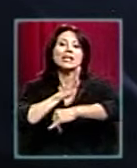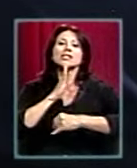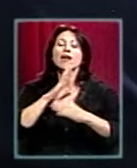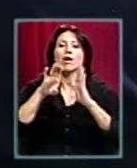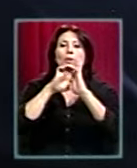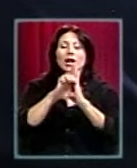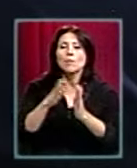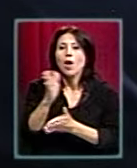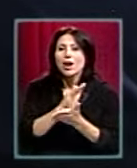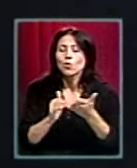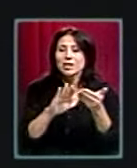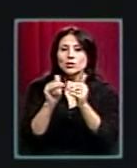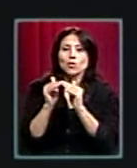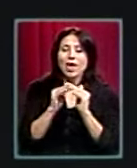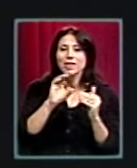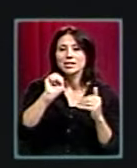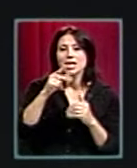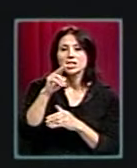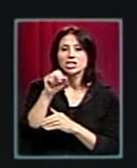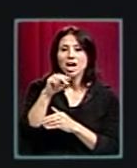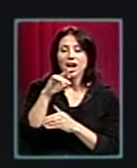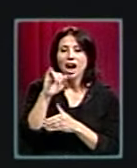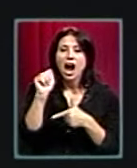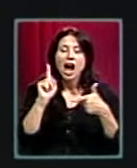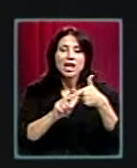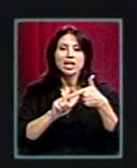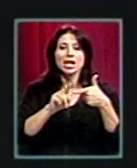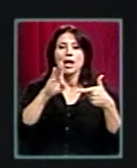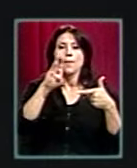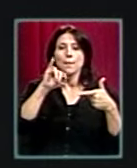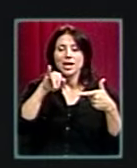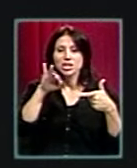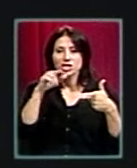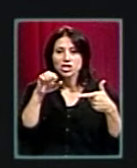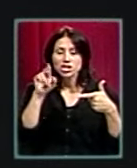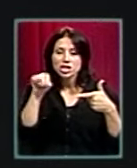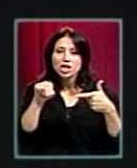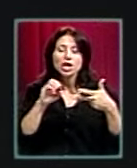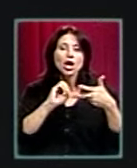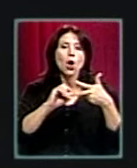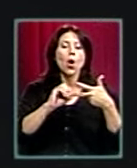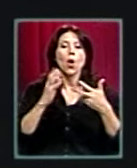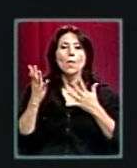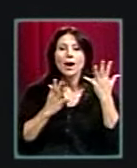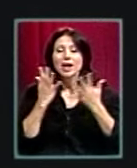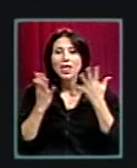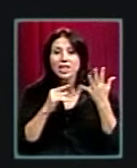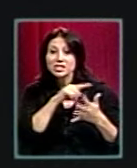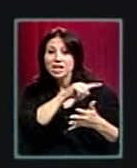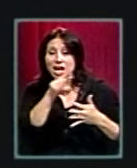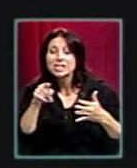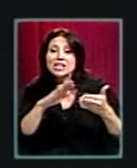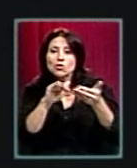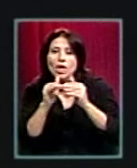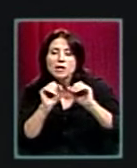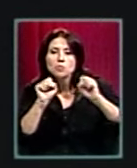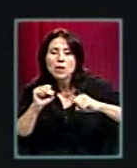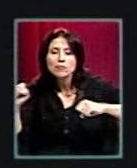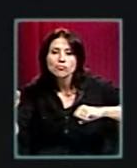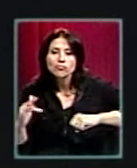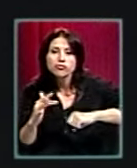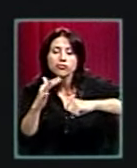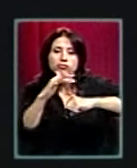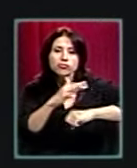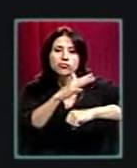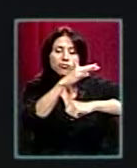como Beijing en China o Shanghái o en Bangladesh van a ser inundadas parcialmente, ¿verdad?